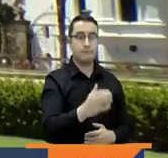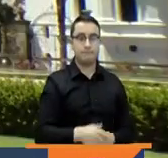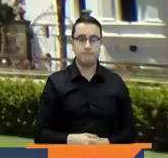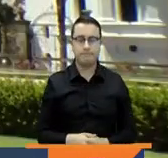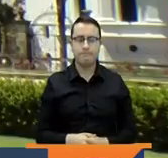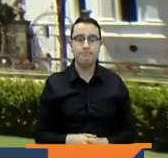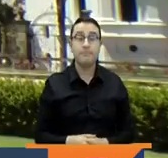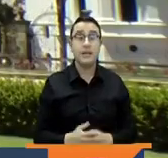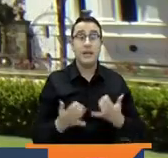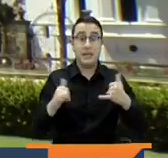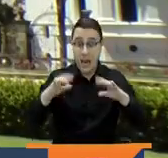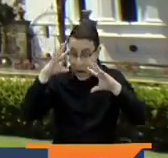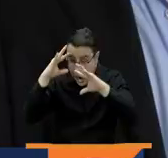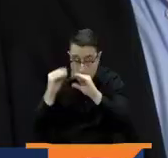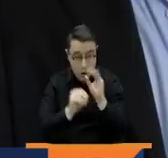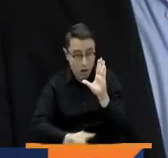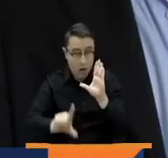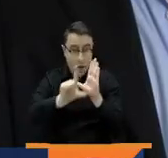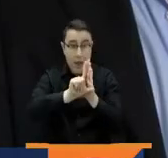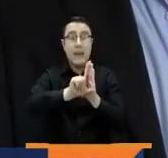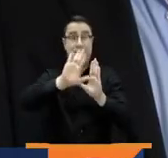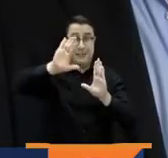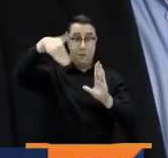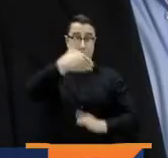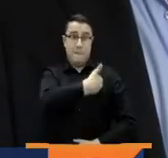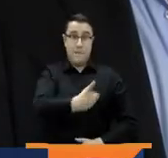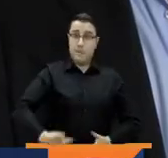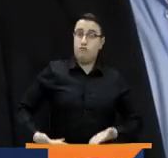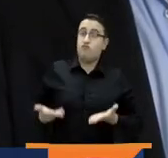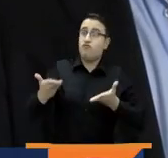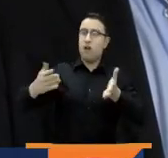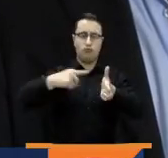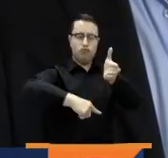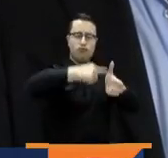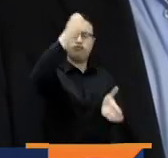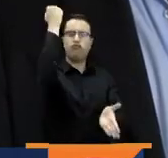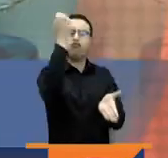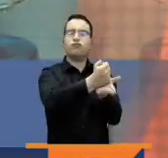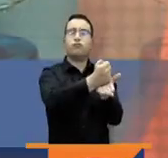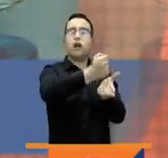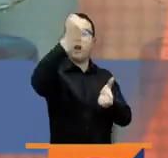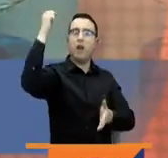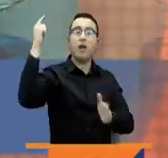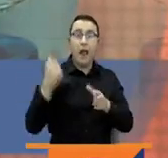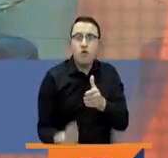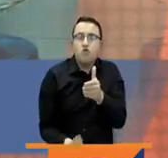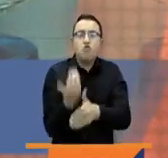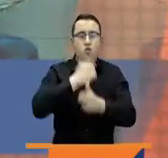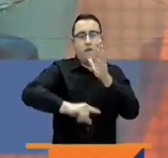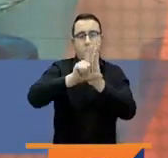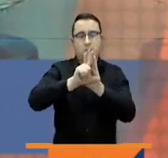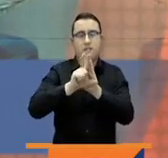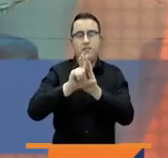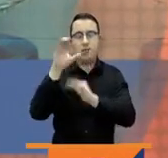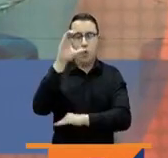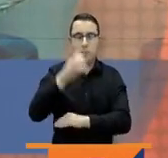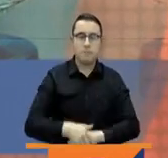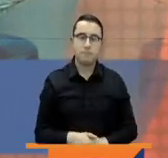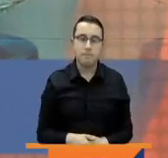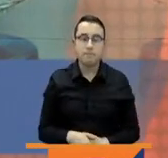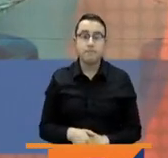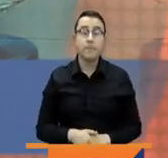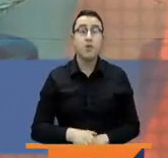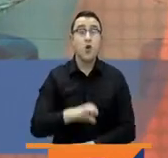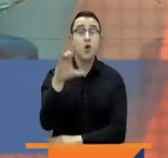texto esté consensuado y tras la sanción del presidente, se convertirá en ley de la República. mano de obra. Colombia espera recibir en septiembre más